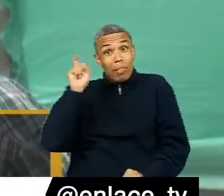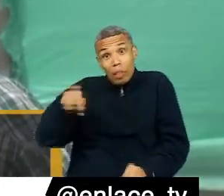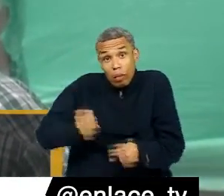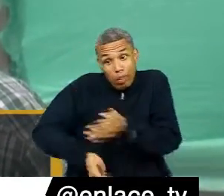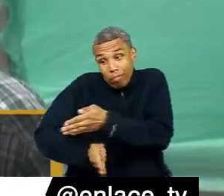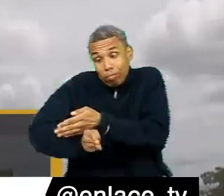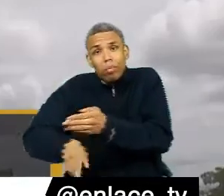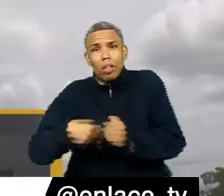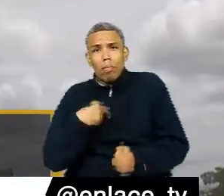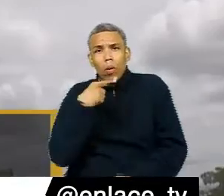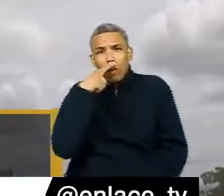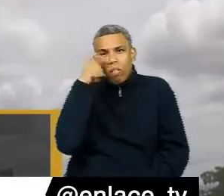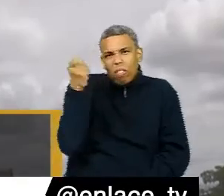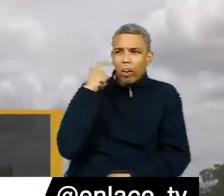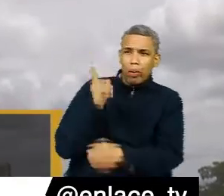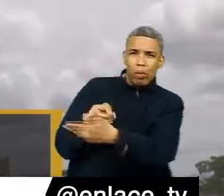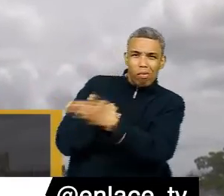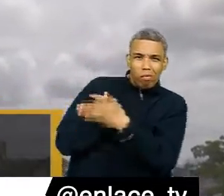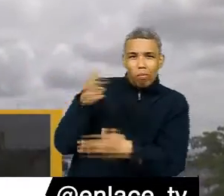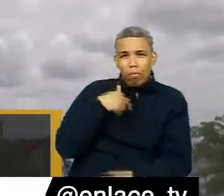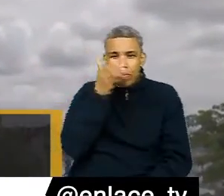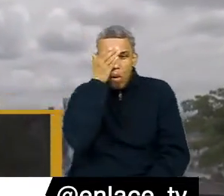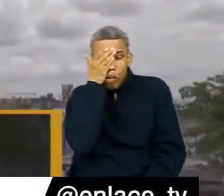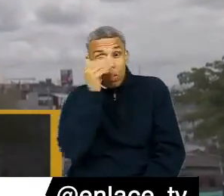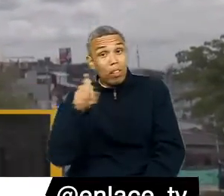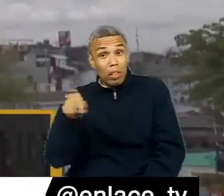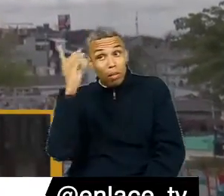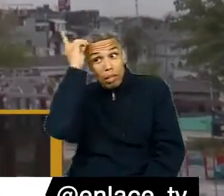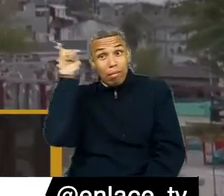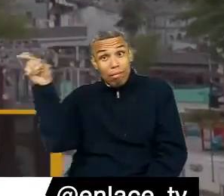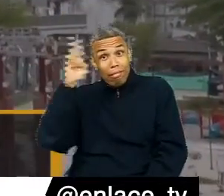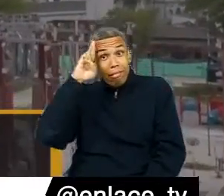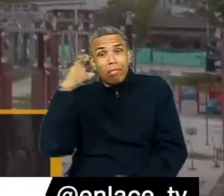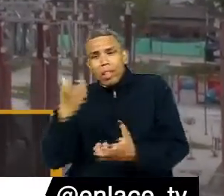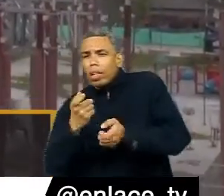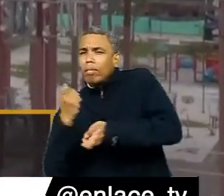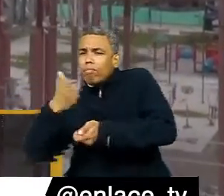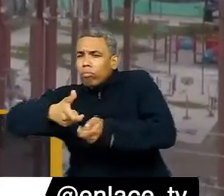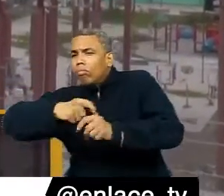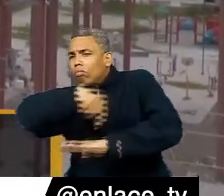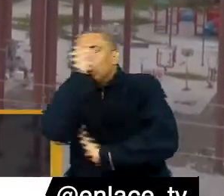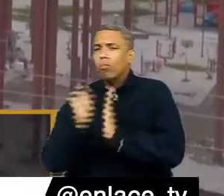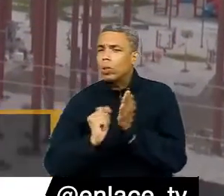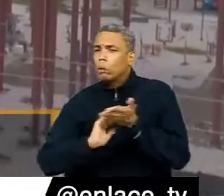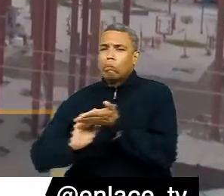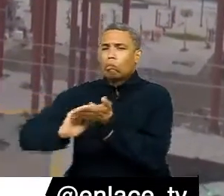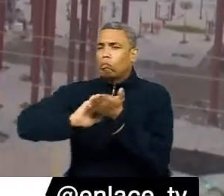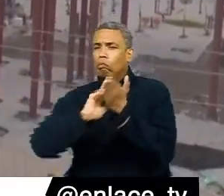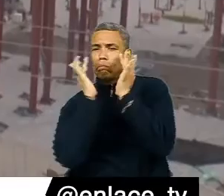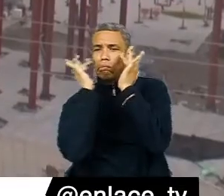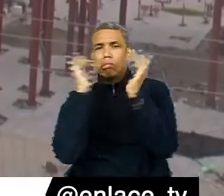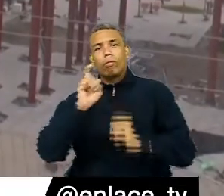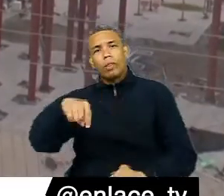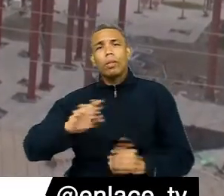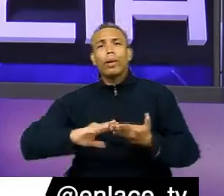toda Barranca Bermeja. Devia solo espera que el Consejo Municipal replantee la decisión y, según él, no siga siendo Barranca Bermeja la que